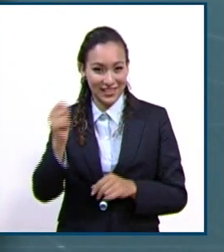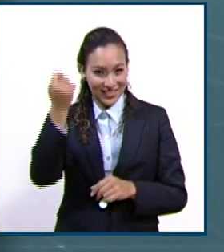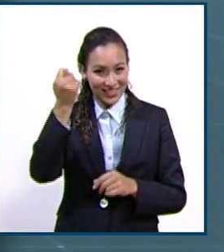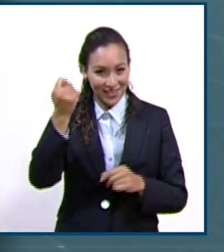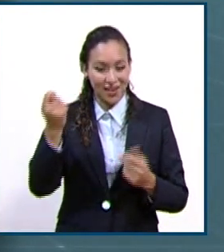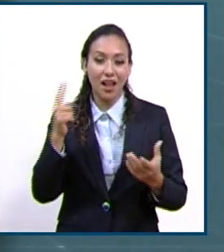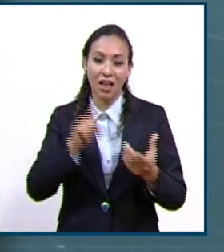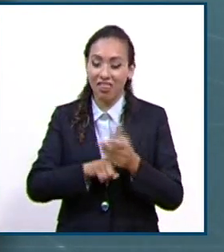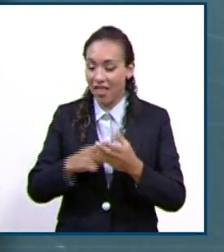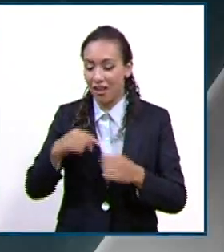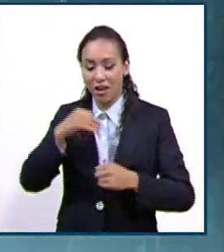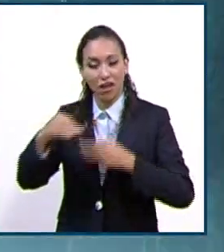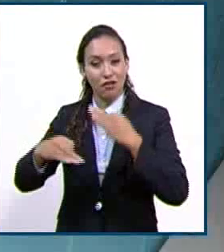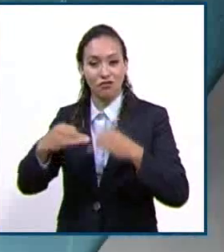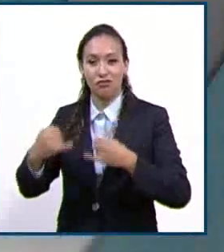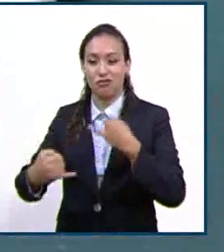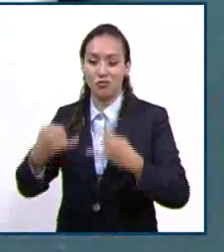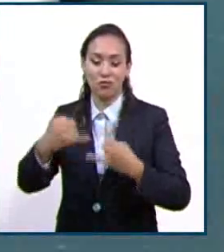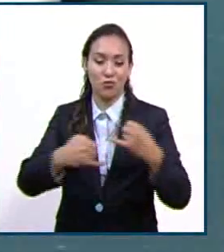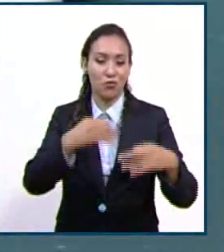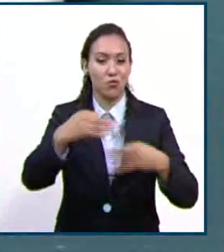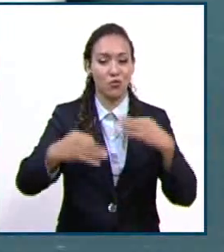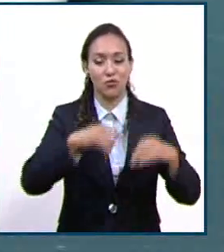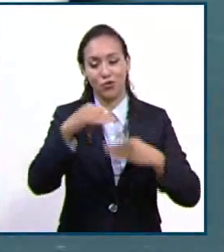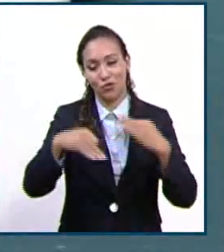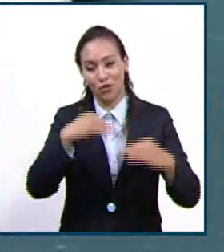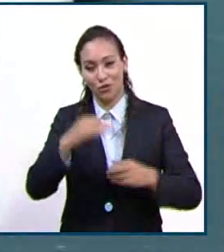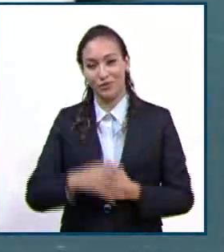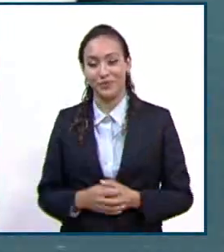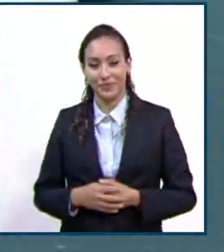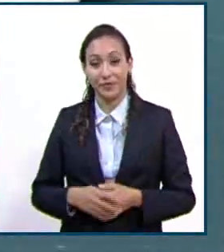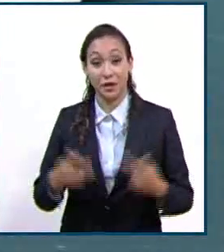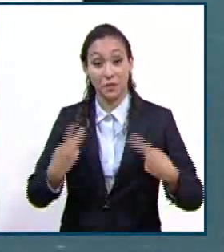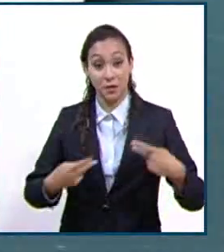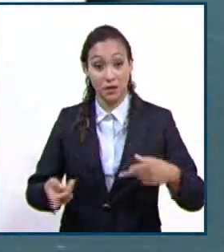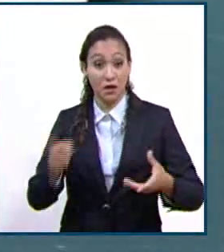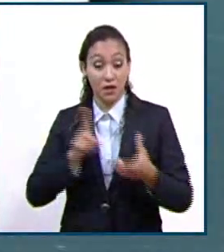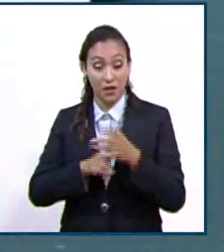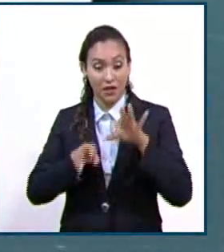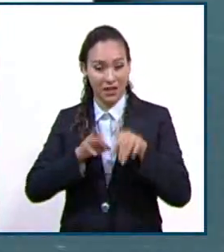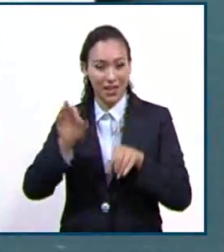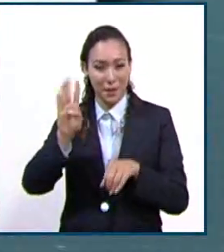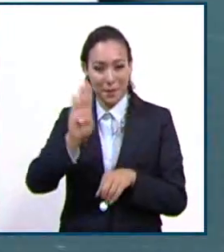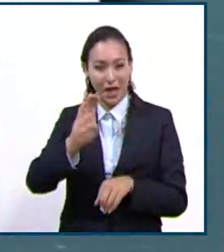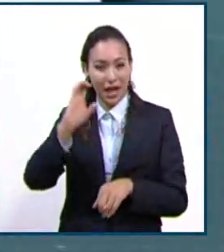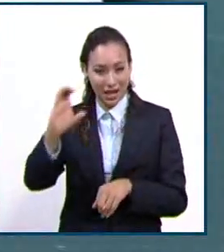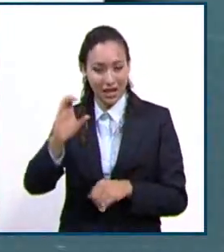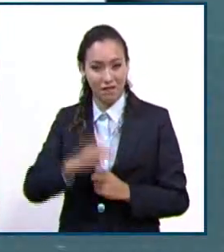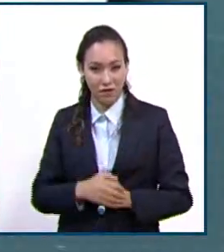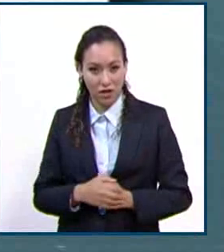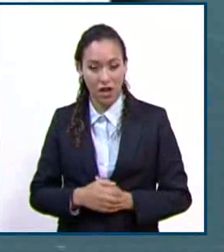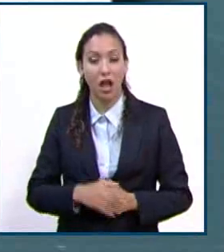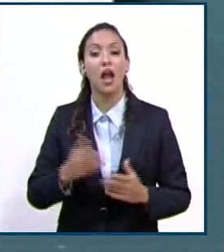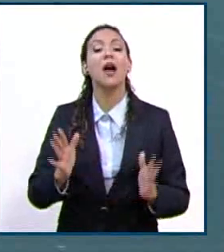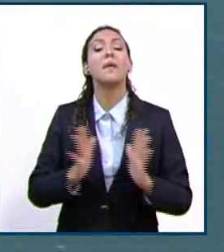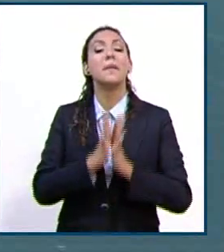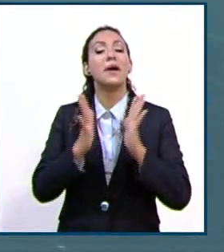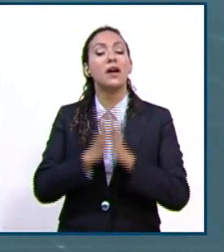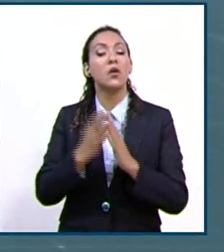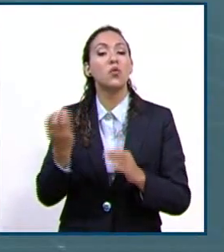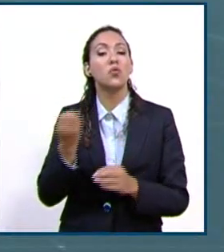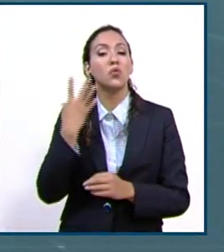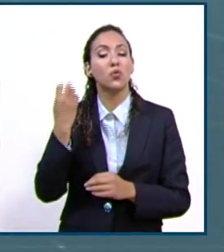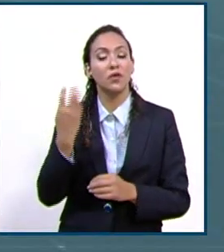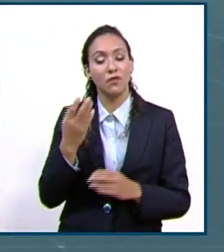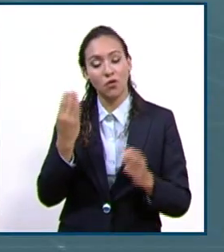órganos jurisdiccionales. Personal del Poder Judicial de Baja California participó en el curso sobre el cumplimiento de las sentencias